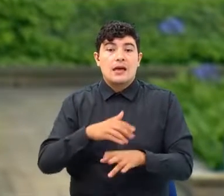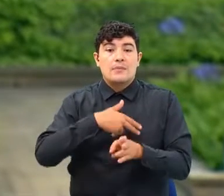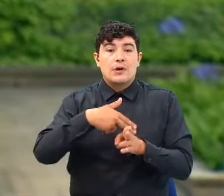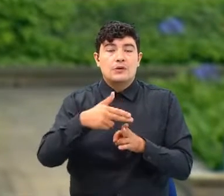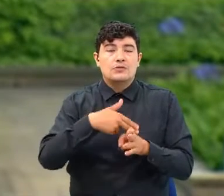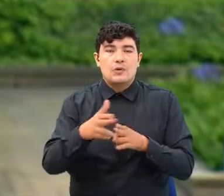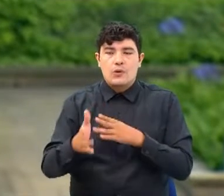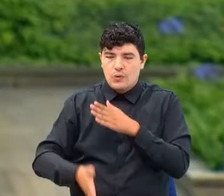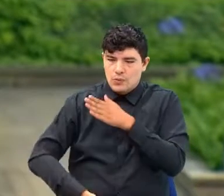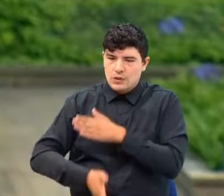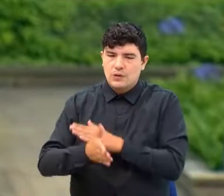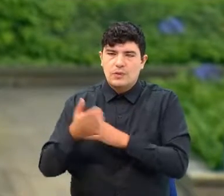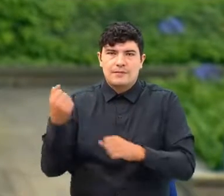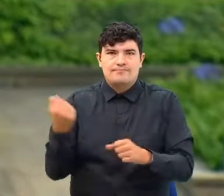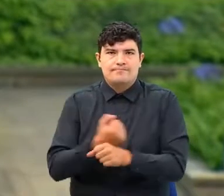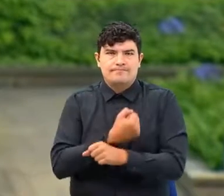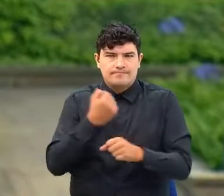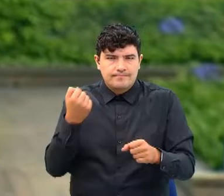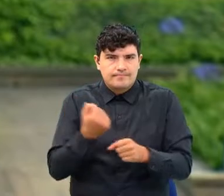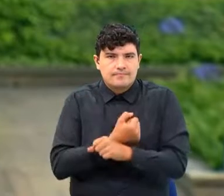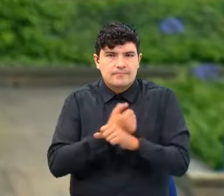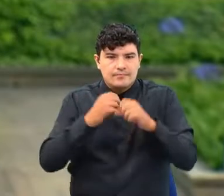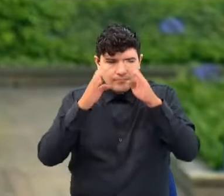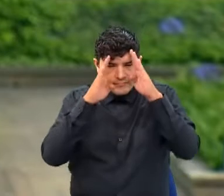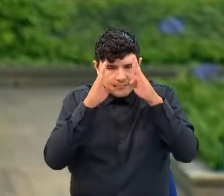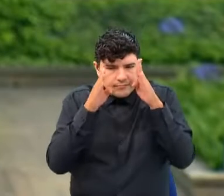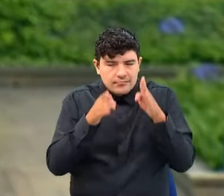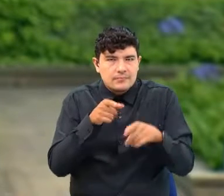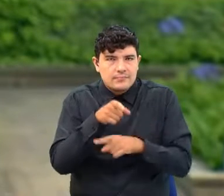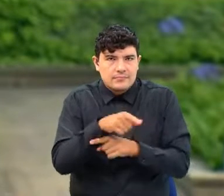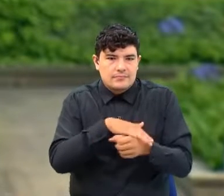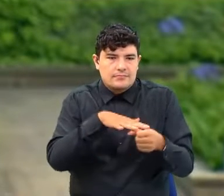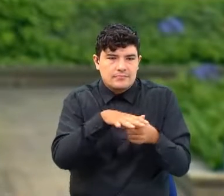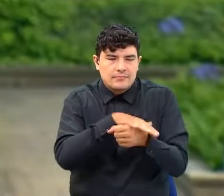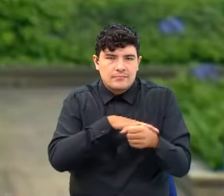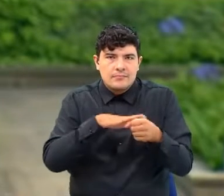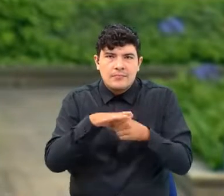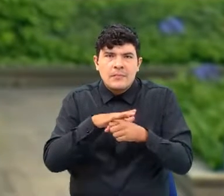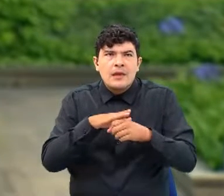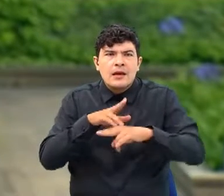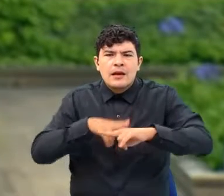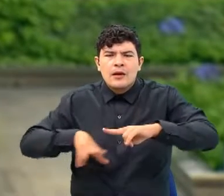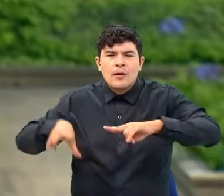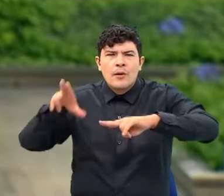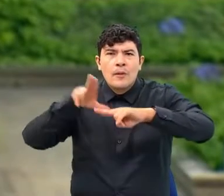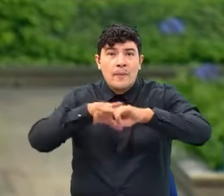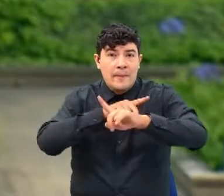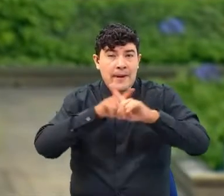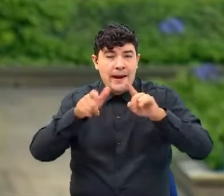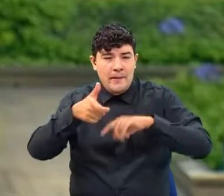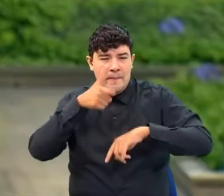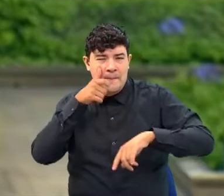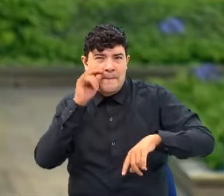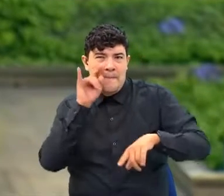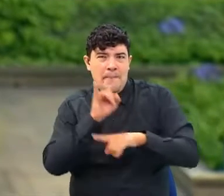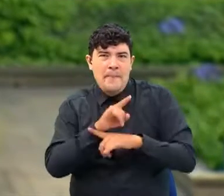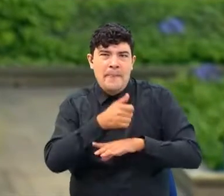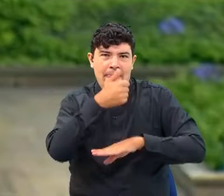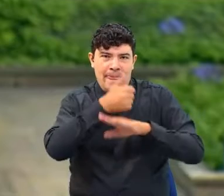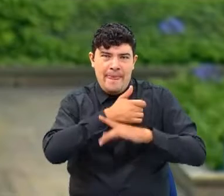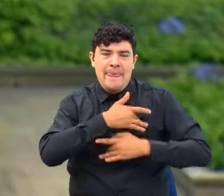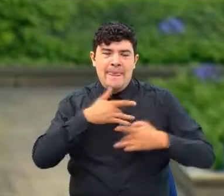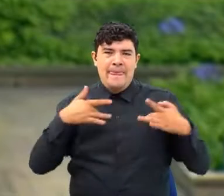trabajando en una situación de normalidad pero con vigilancia de la autoridad sanitaria